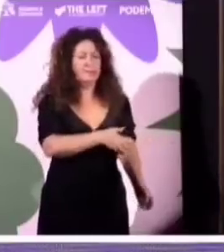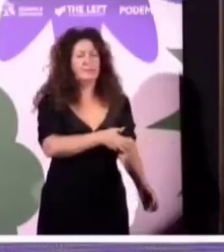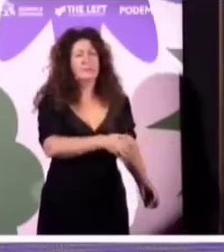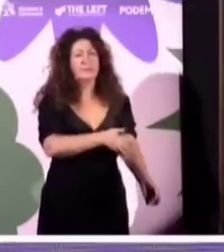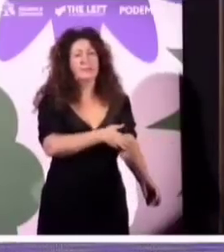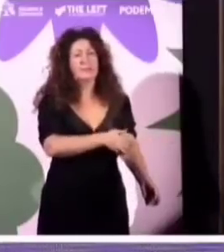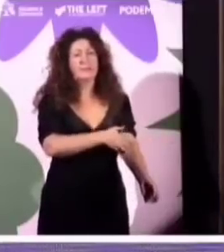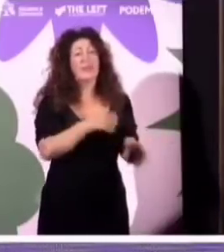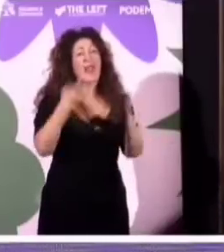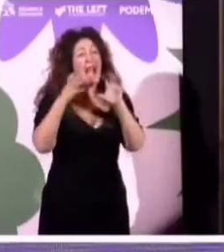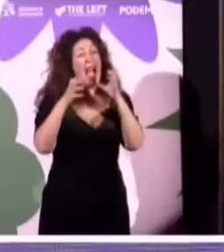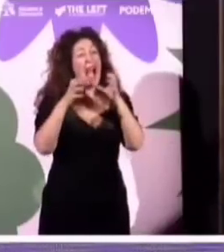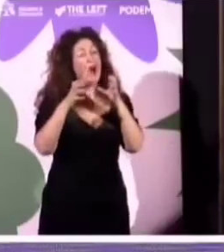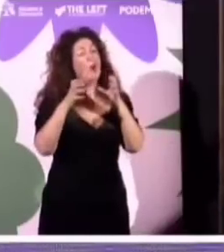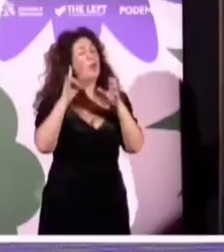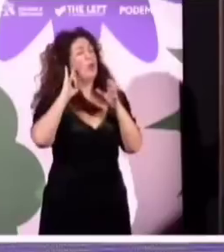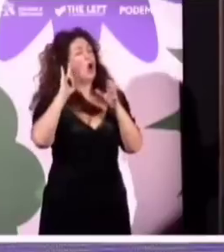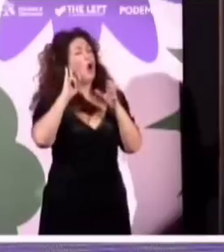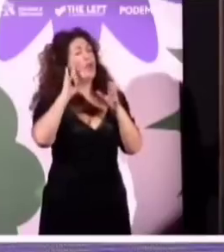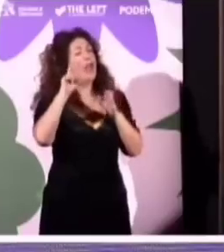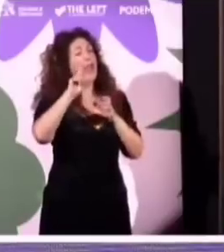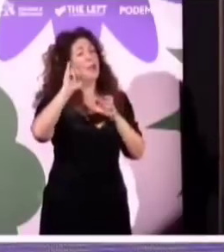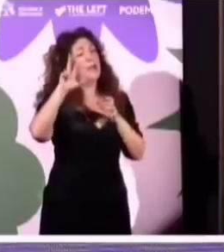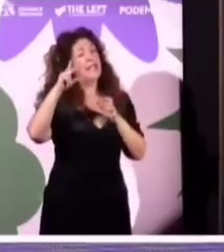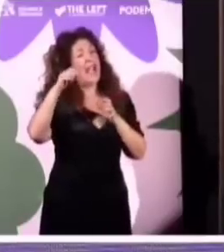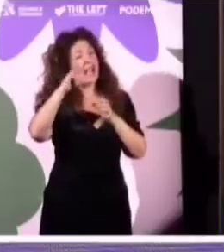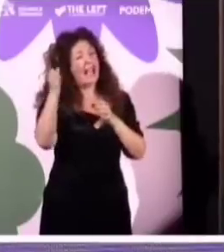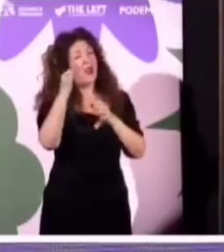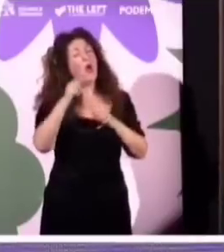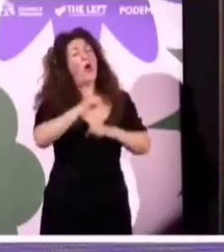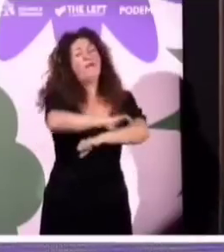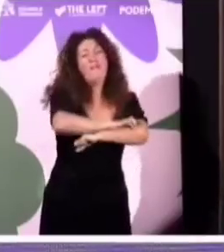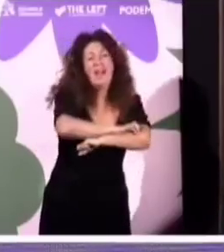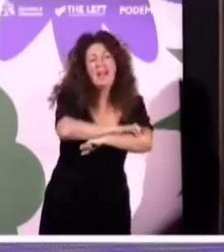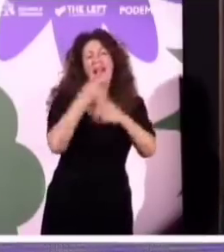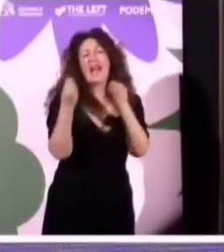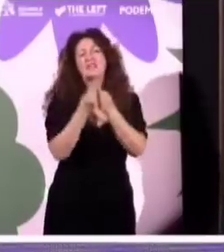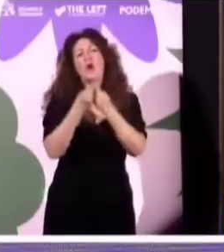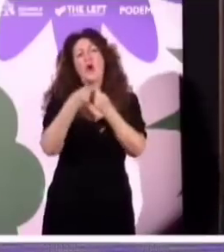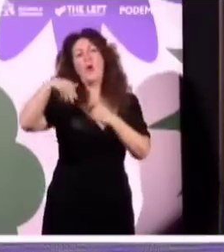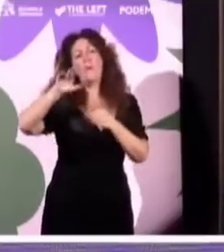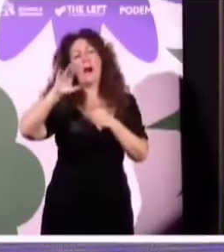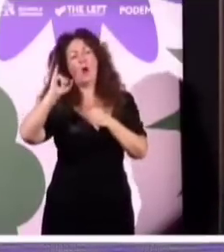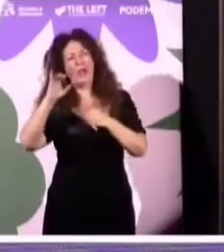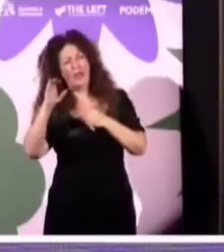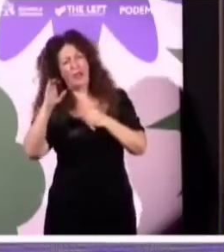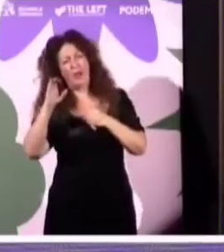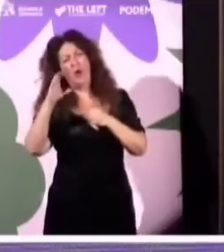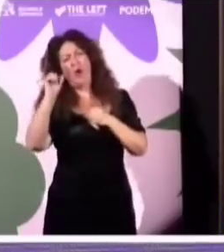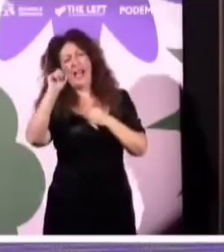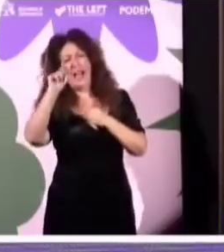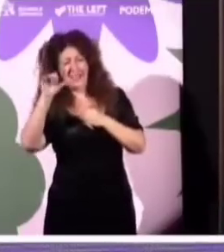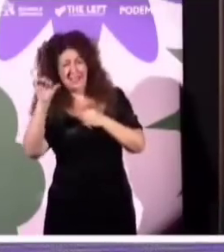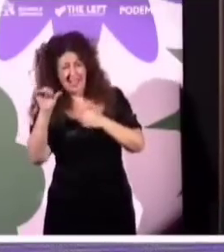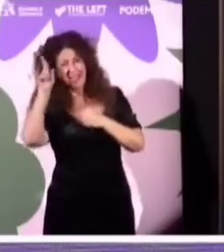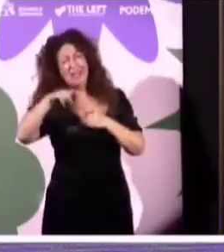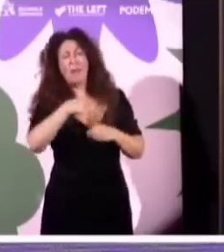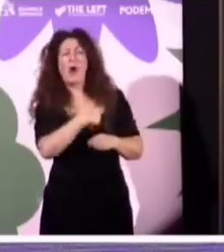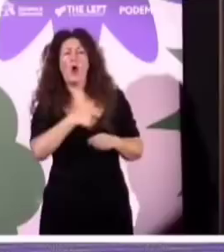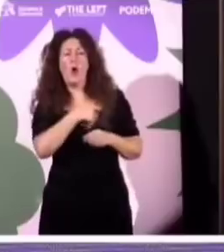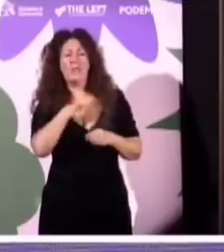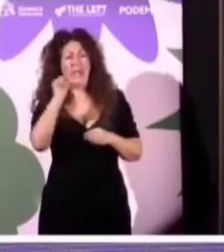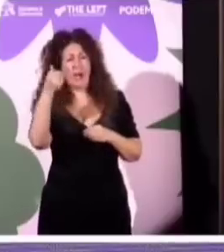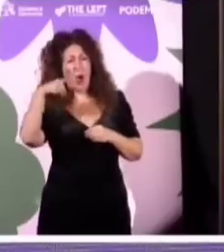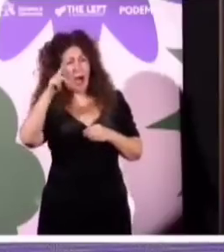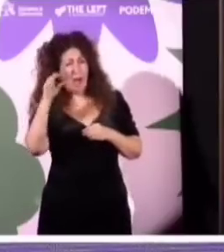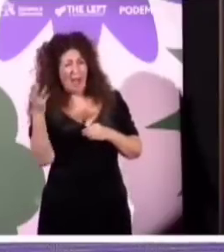Aquel audio de Villarejo en el que aparece Ferreras con Mauricio Casals y con el comisario hablando es una